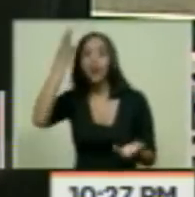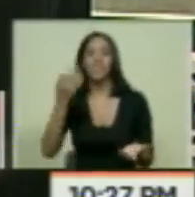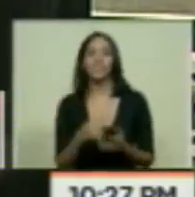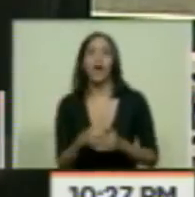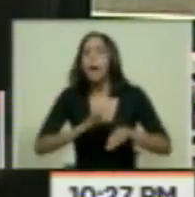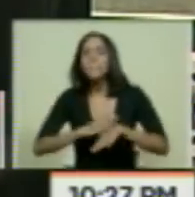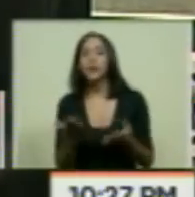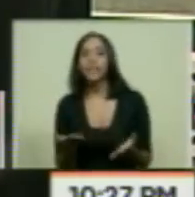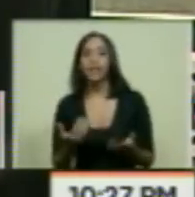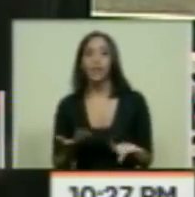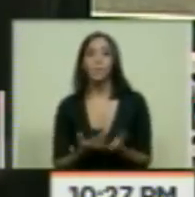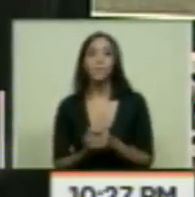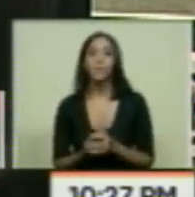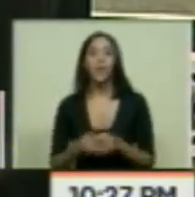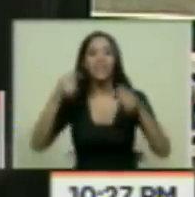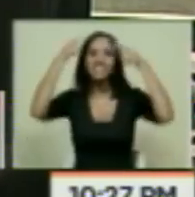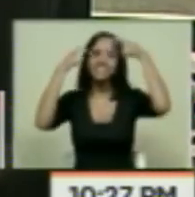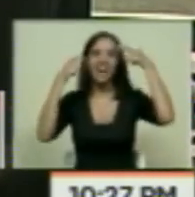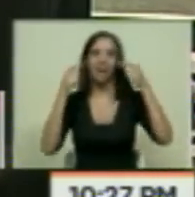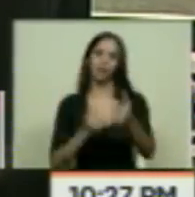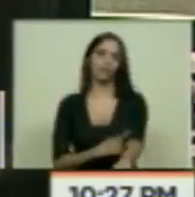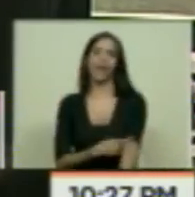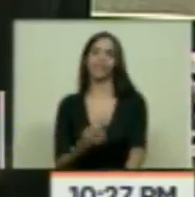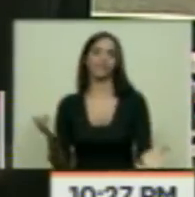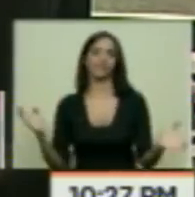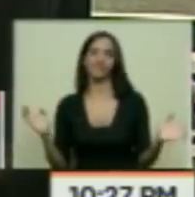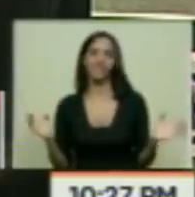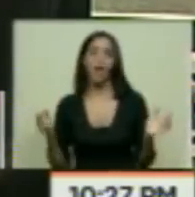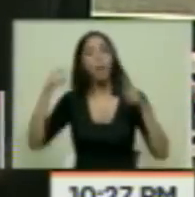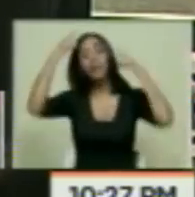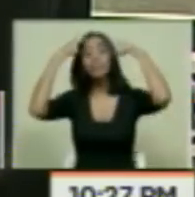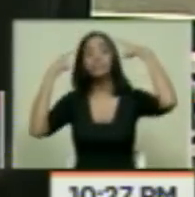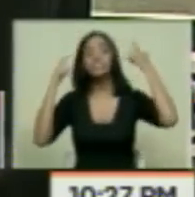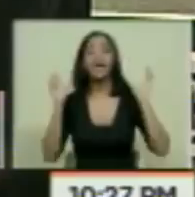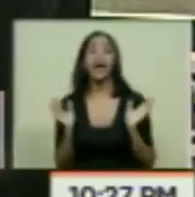qué? Por el fenómeno Hugo Chávez, hermano. Porque Hugo Chávez aquí